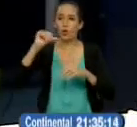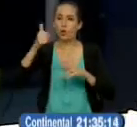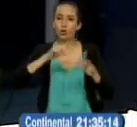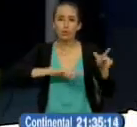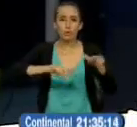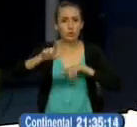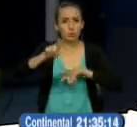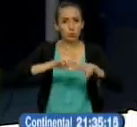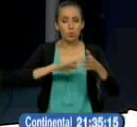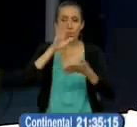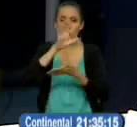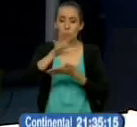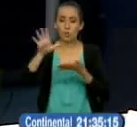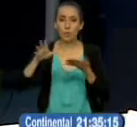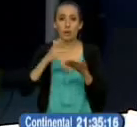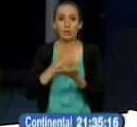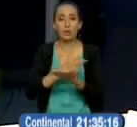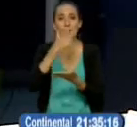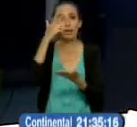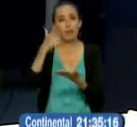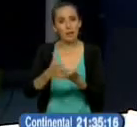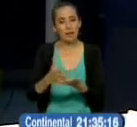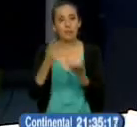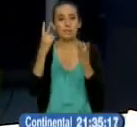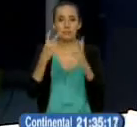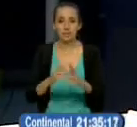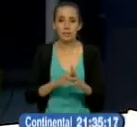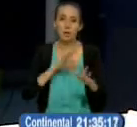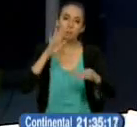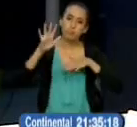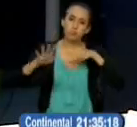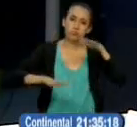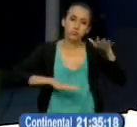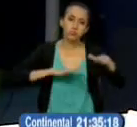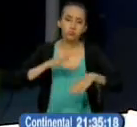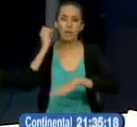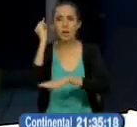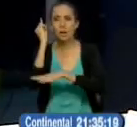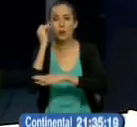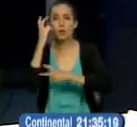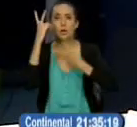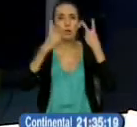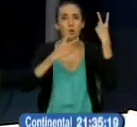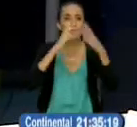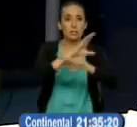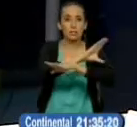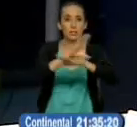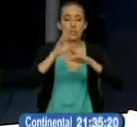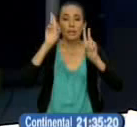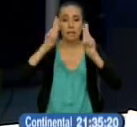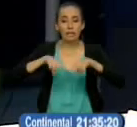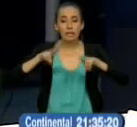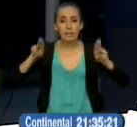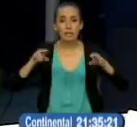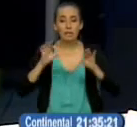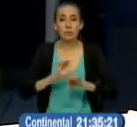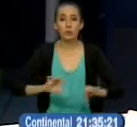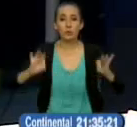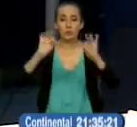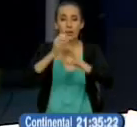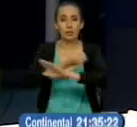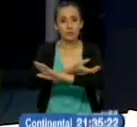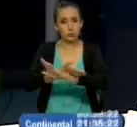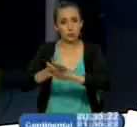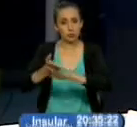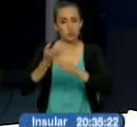del país, la provincia del Carchi puede ser una opción, con balnearios, santuarios y recorridos por parajes naturales, que son las alternativas turísticas